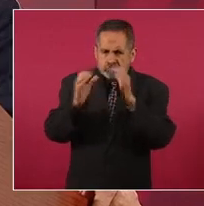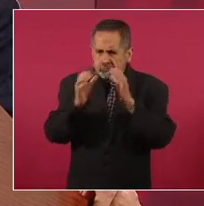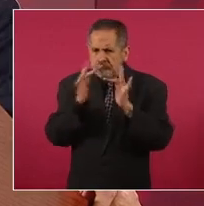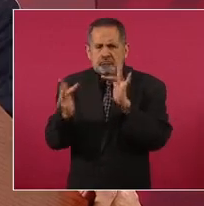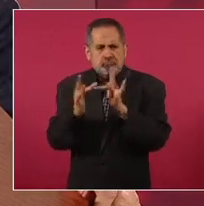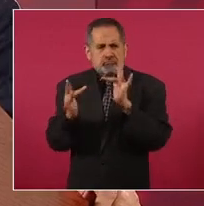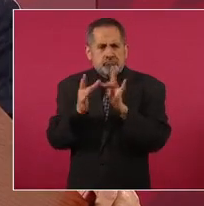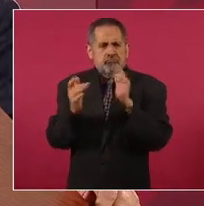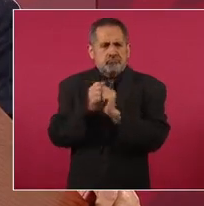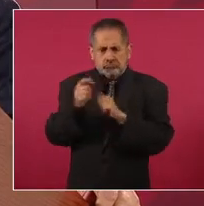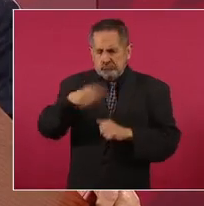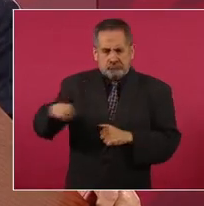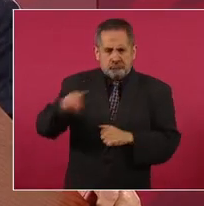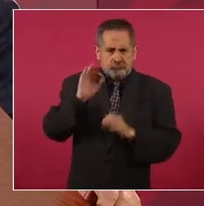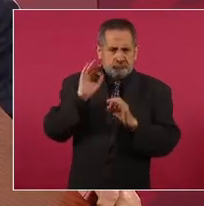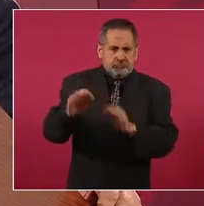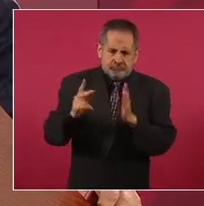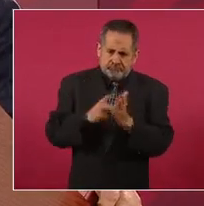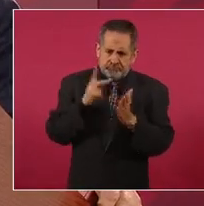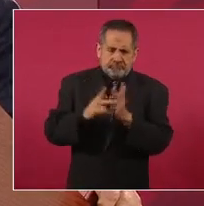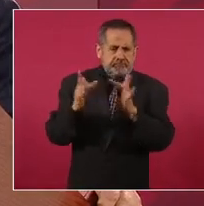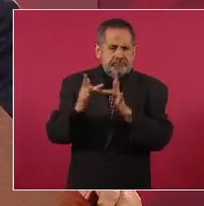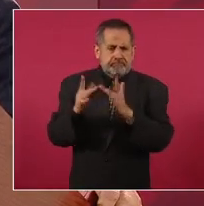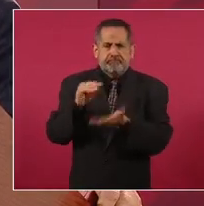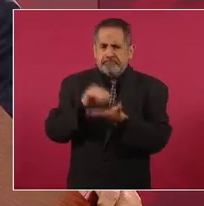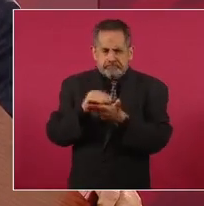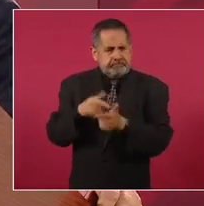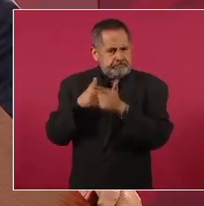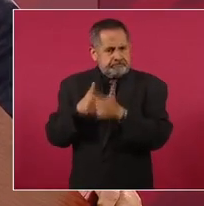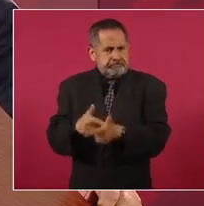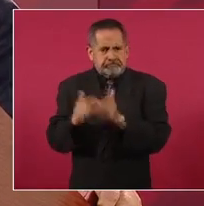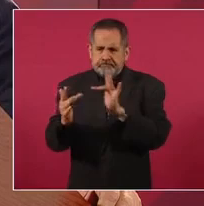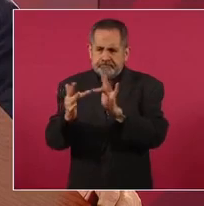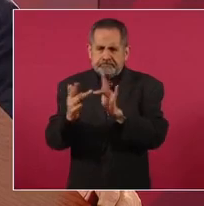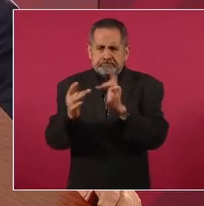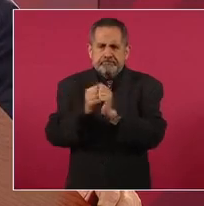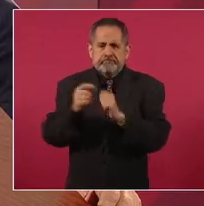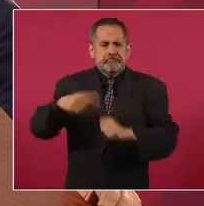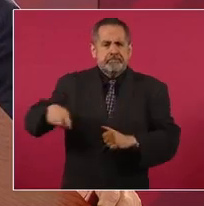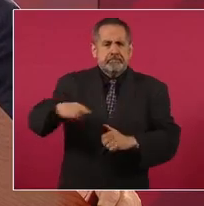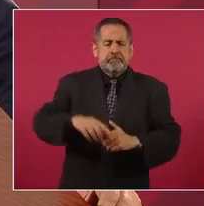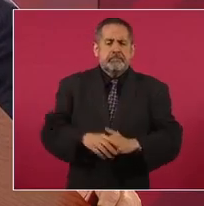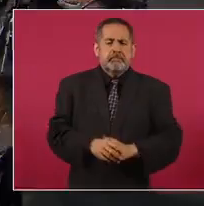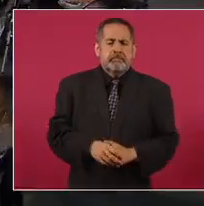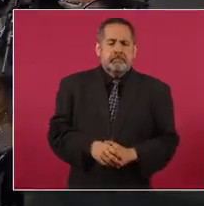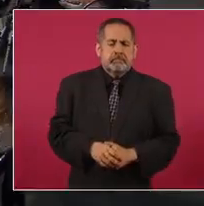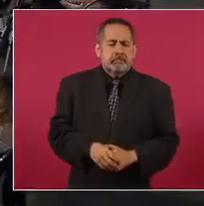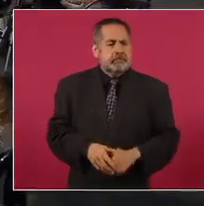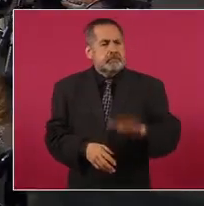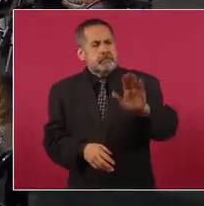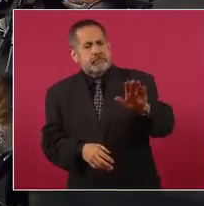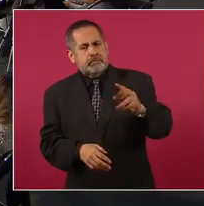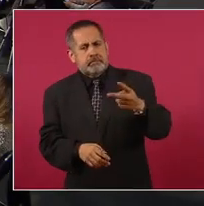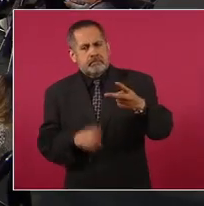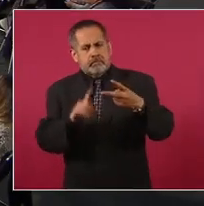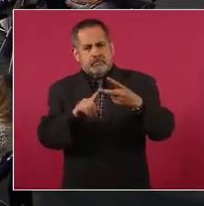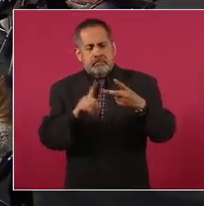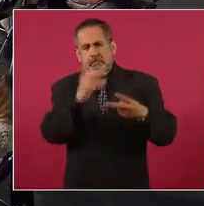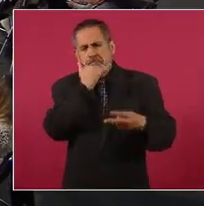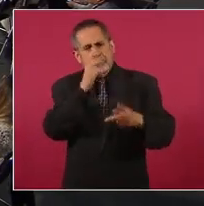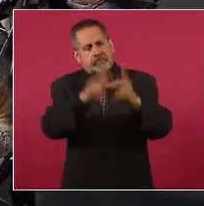comunicación constante y la vamos a mantener. Solamente dos cosas ya, presidente,